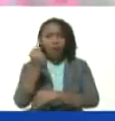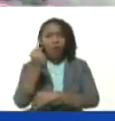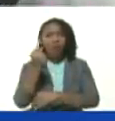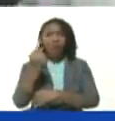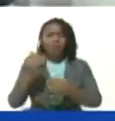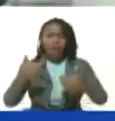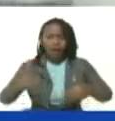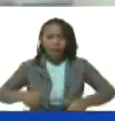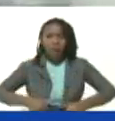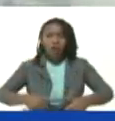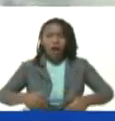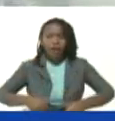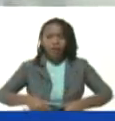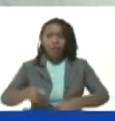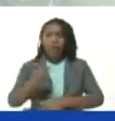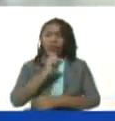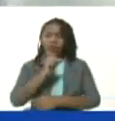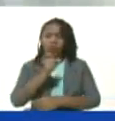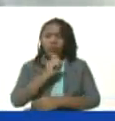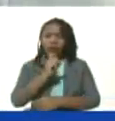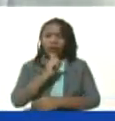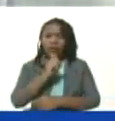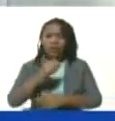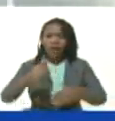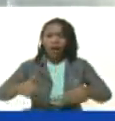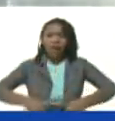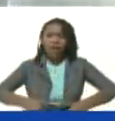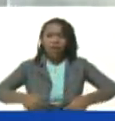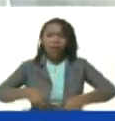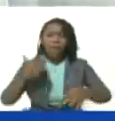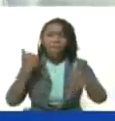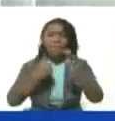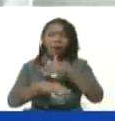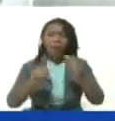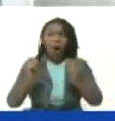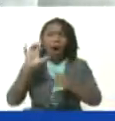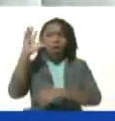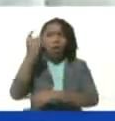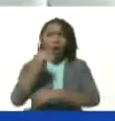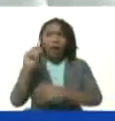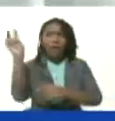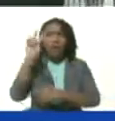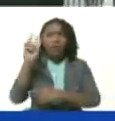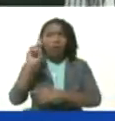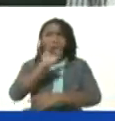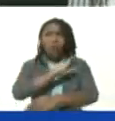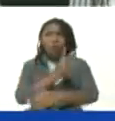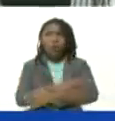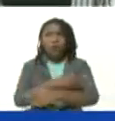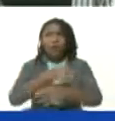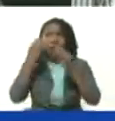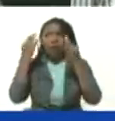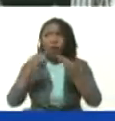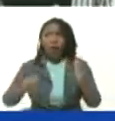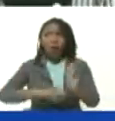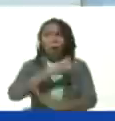sacrificio, con dificultades, con esfuerzo. Vamos a lograr la Venezuela potencia. Tengan ustedes la seguridad absoluta.